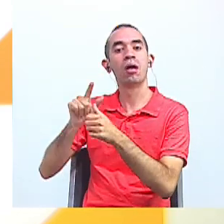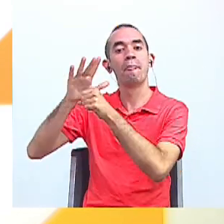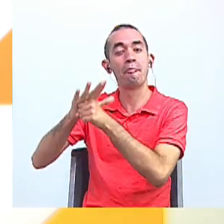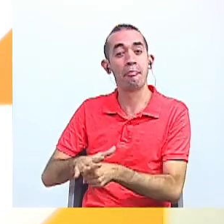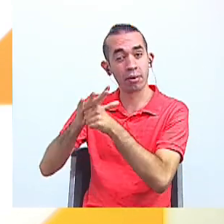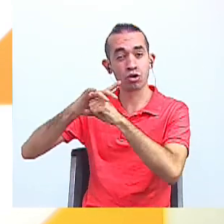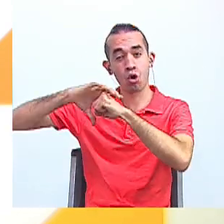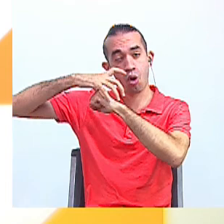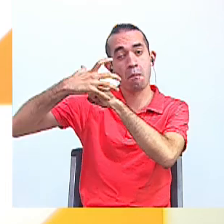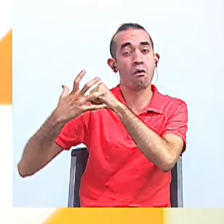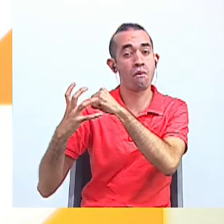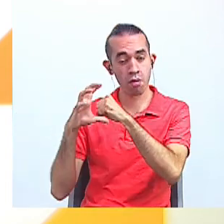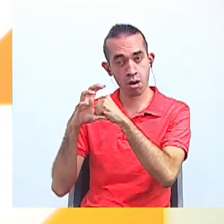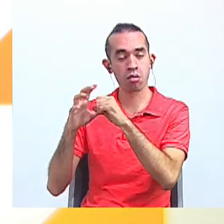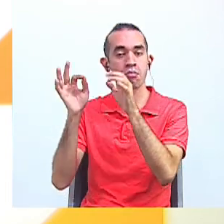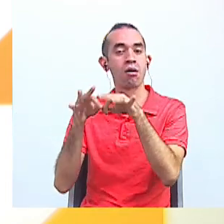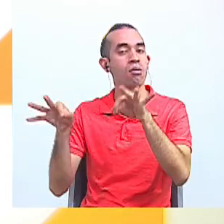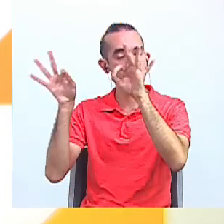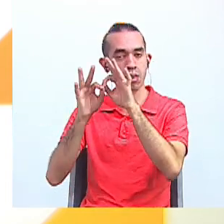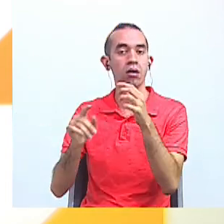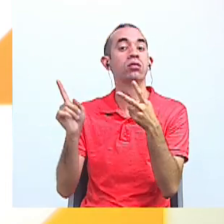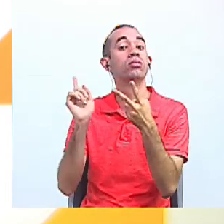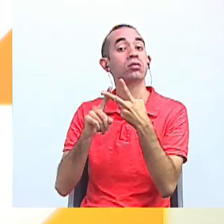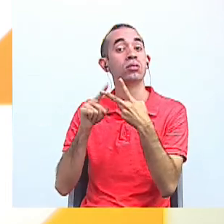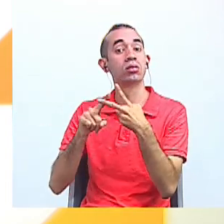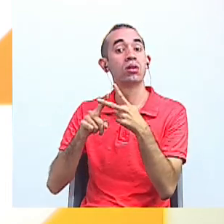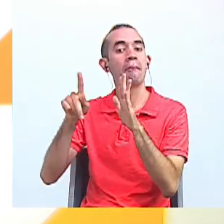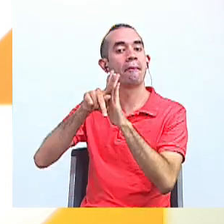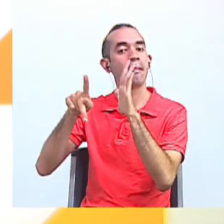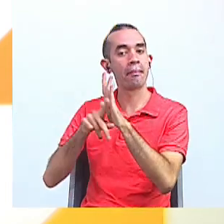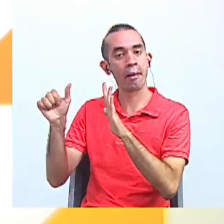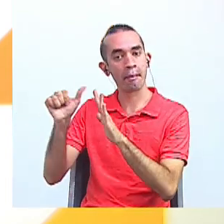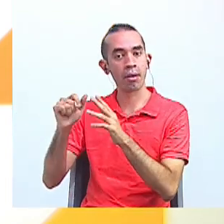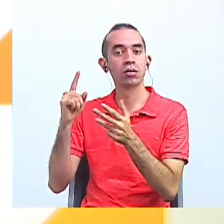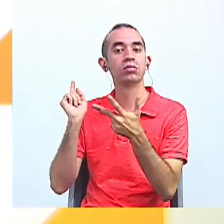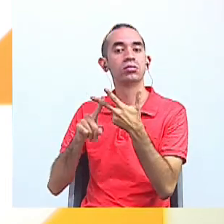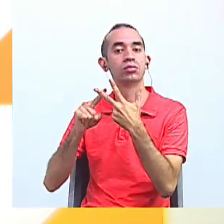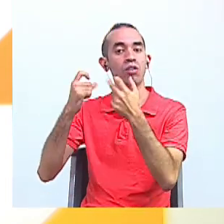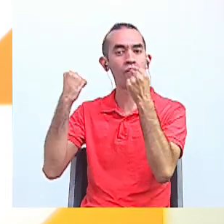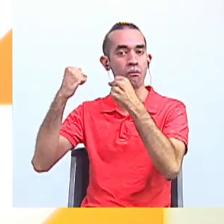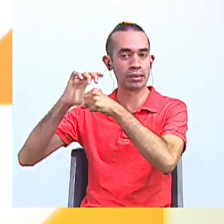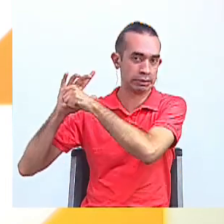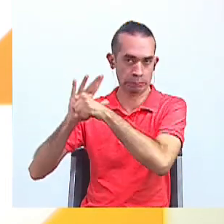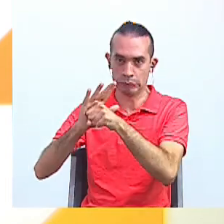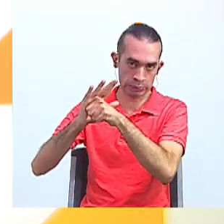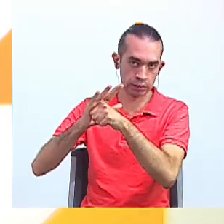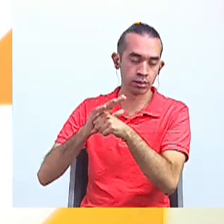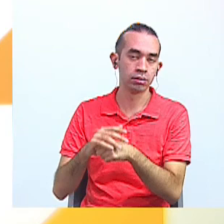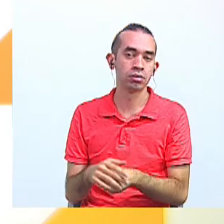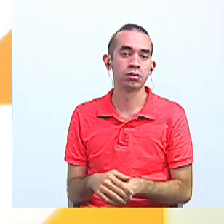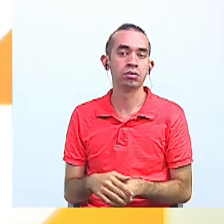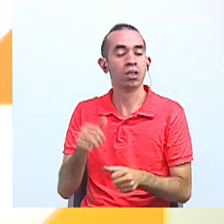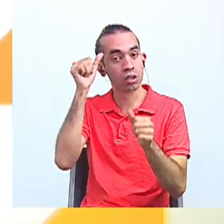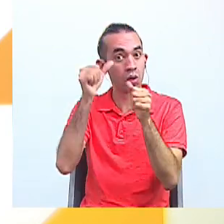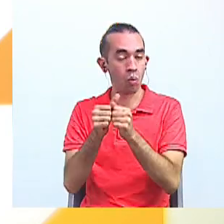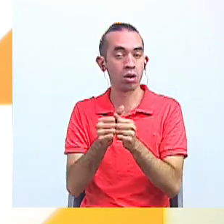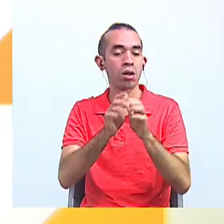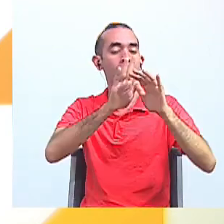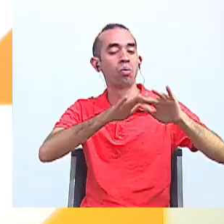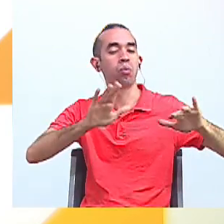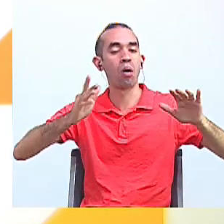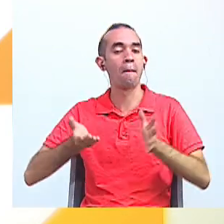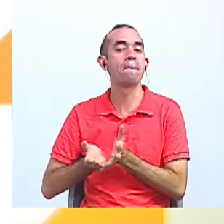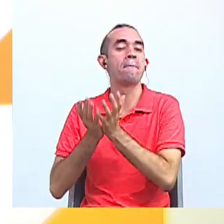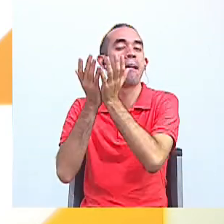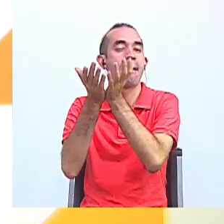importante y también ahora sobre el principio de Arquímedes y esa fuerza de empuje. Recordemos entonces que los barcos flotan porque